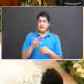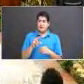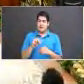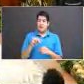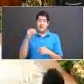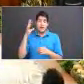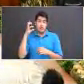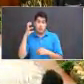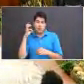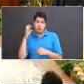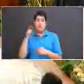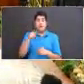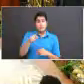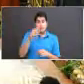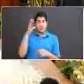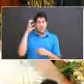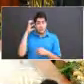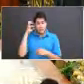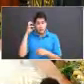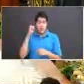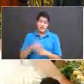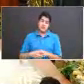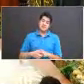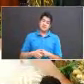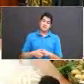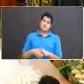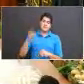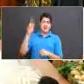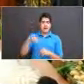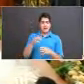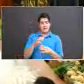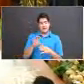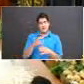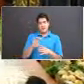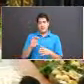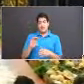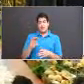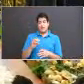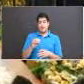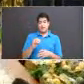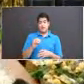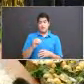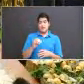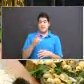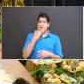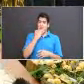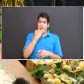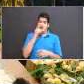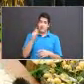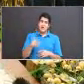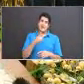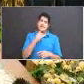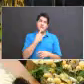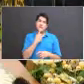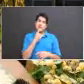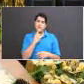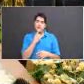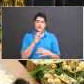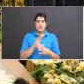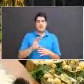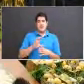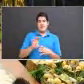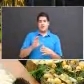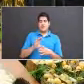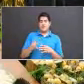¿Robas? Entonces aquí la cosa es que nosotros, perdón, no sé si se puso seria la situación. Mira que en la mañana estuvo